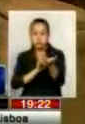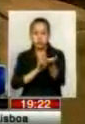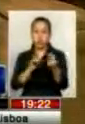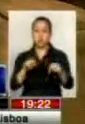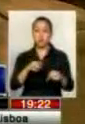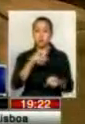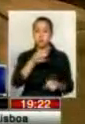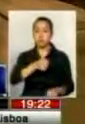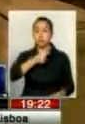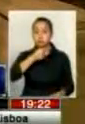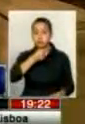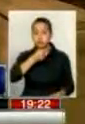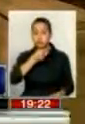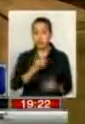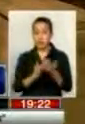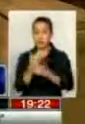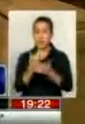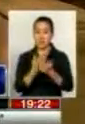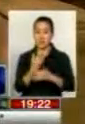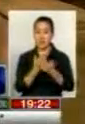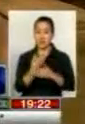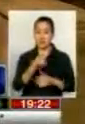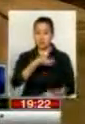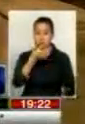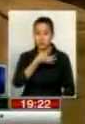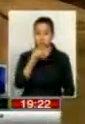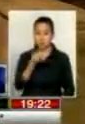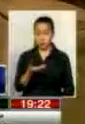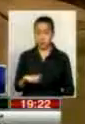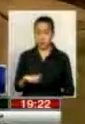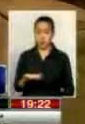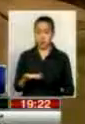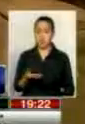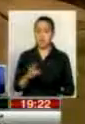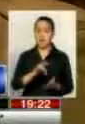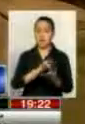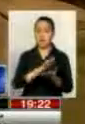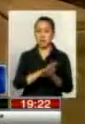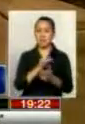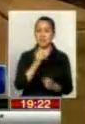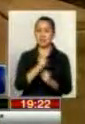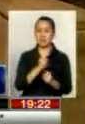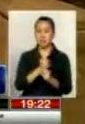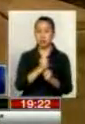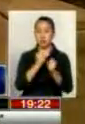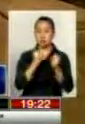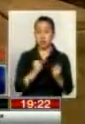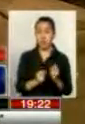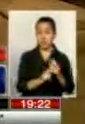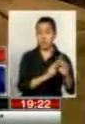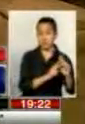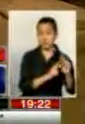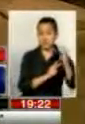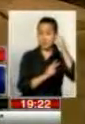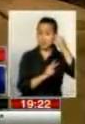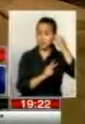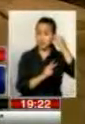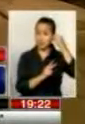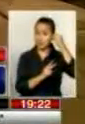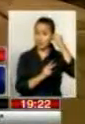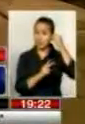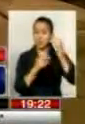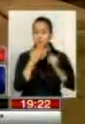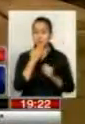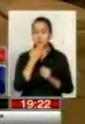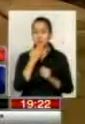en la mañana, a los medios de comunicación que nos acompañaron, que las fechas del trabajo que podamos establecer y de los marcos que